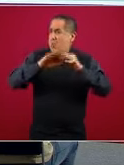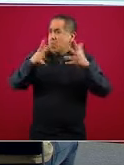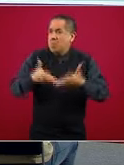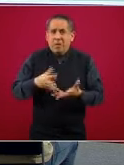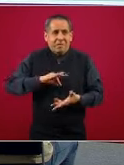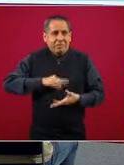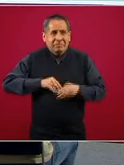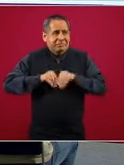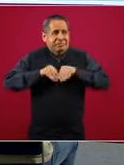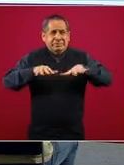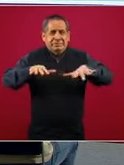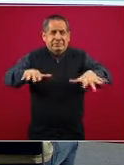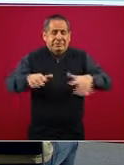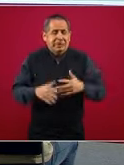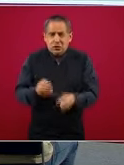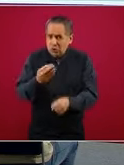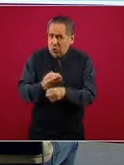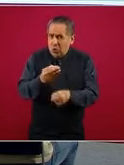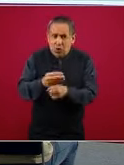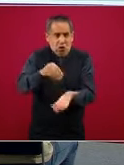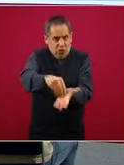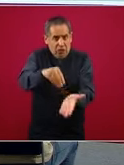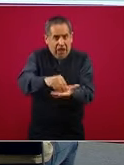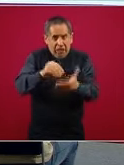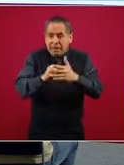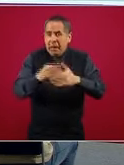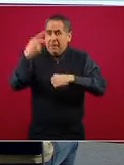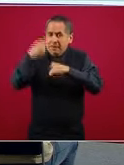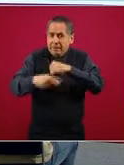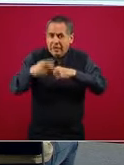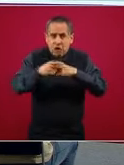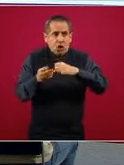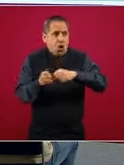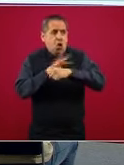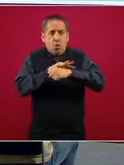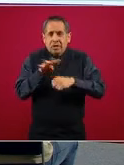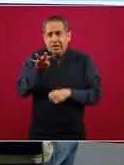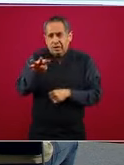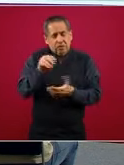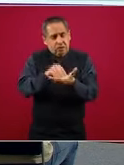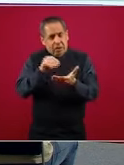estamos en la parte más alta de una epidemia de